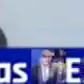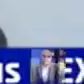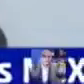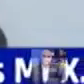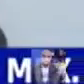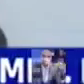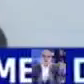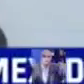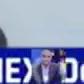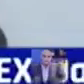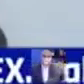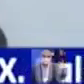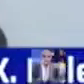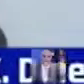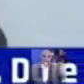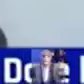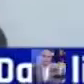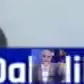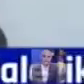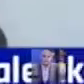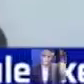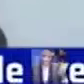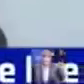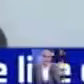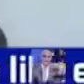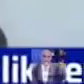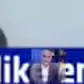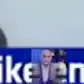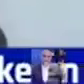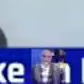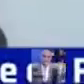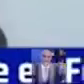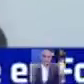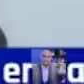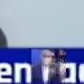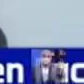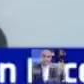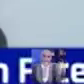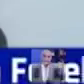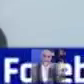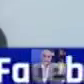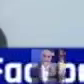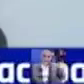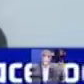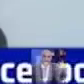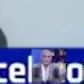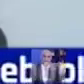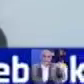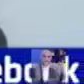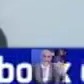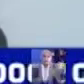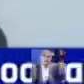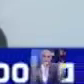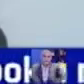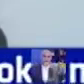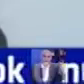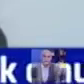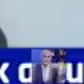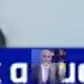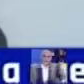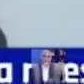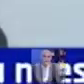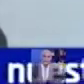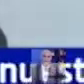concesiones a las guarderías, tal como había hecho la prima de Margarita Zavala con la guardería